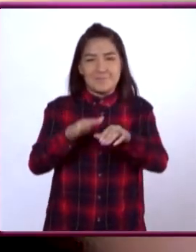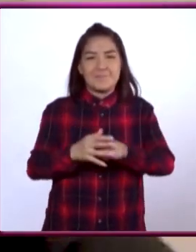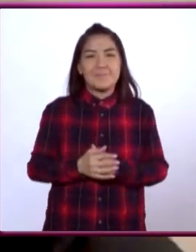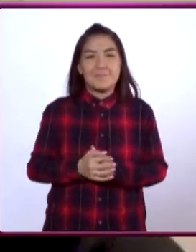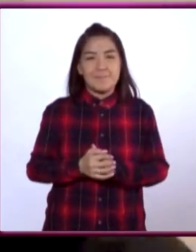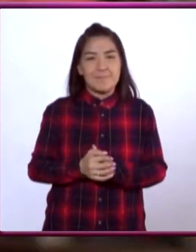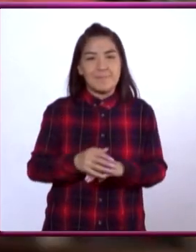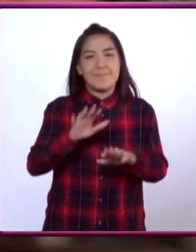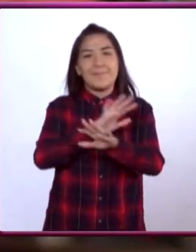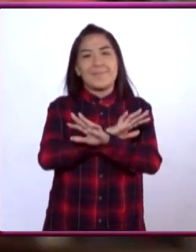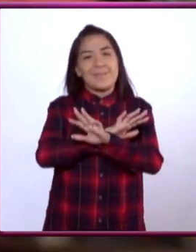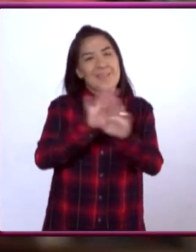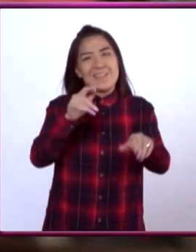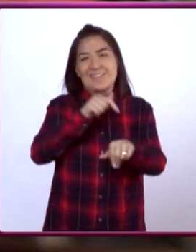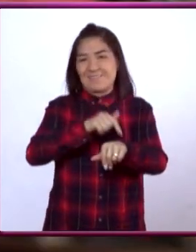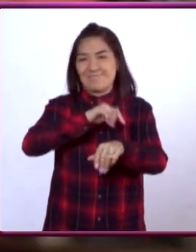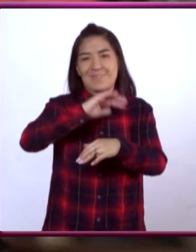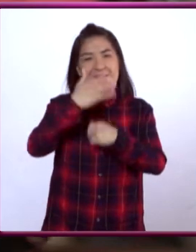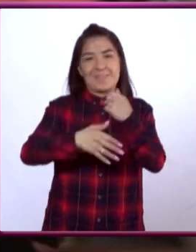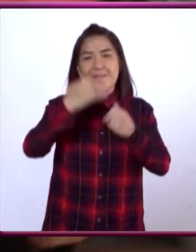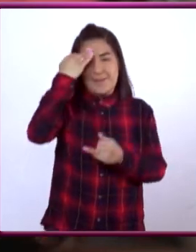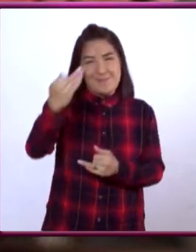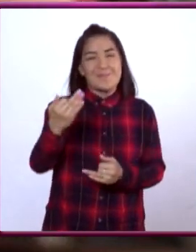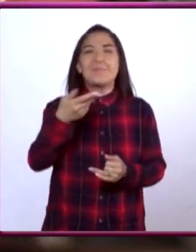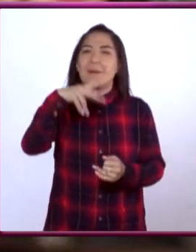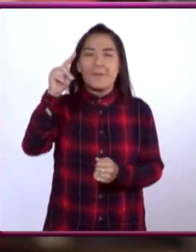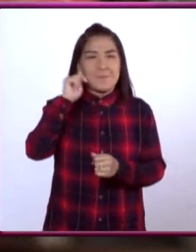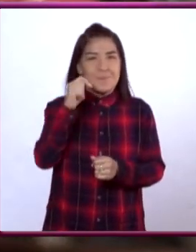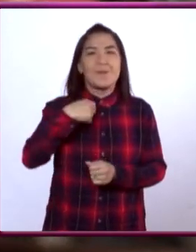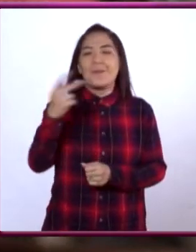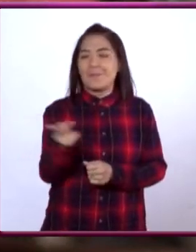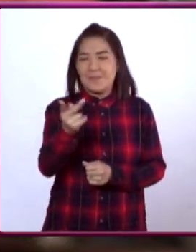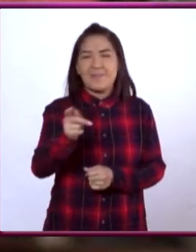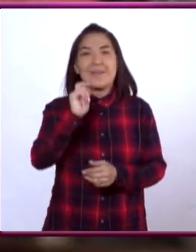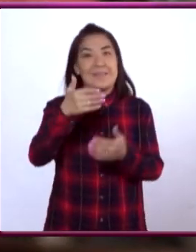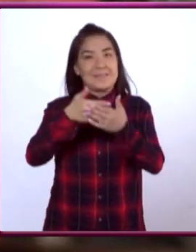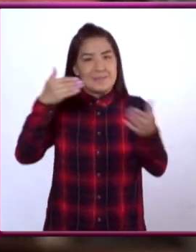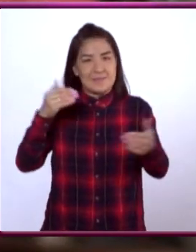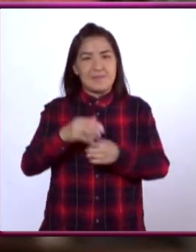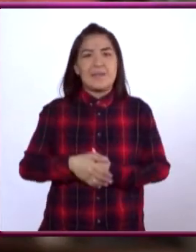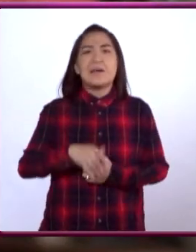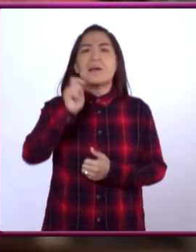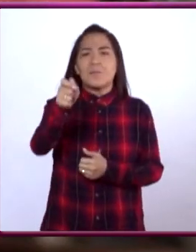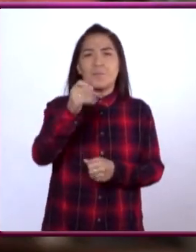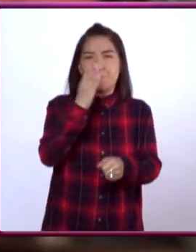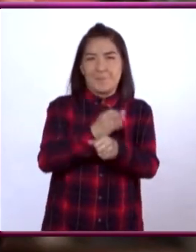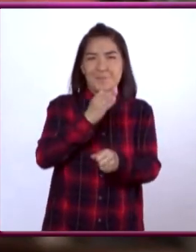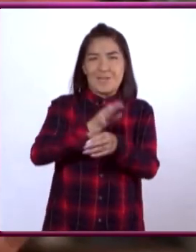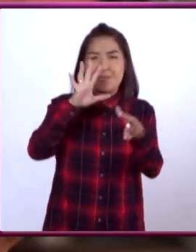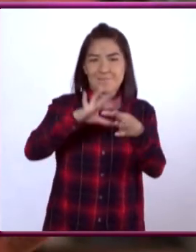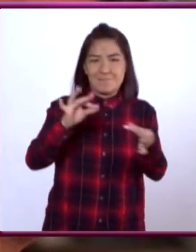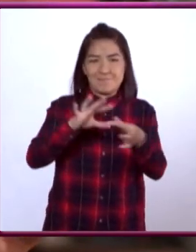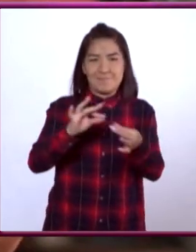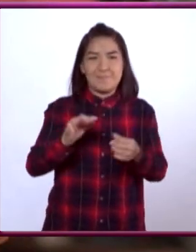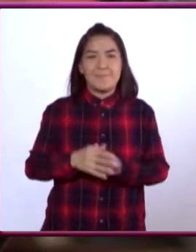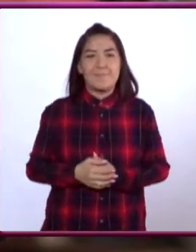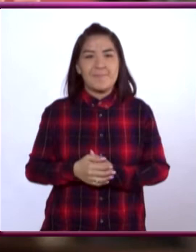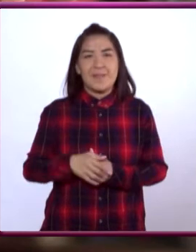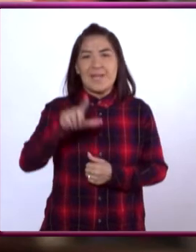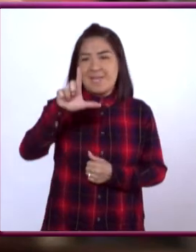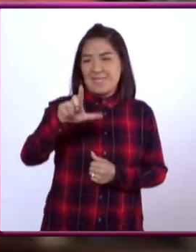un balance de las dos. Claro que sí. Y se nos acaba el tiempo, pero hay algo que te quiero preguntar antes de irnos, que es muy importante. Nos